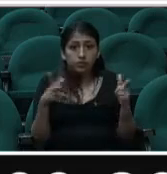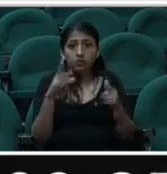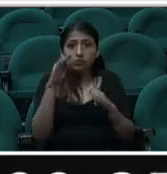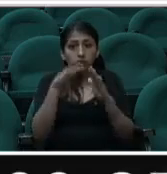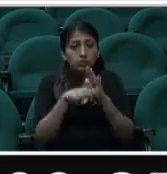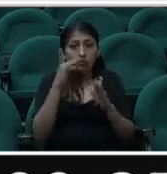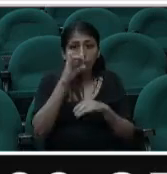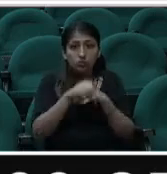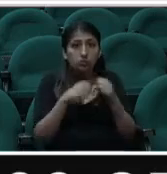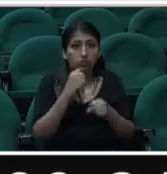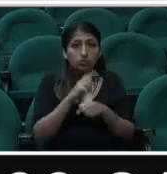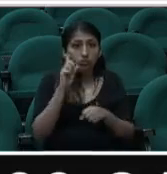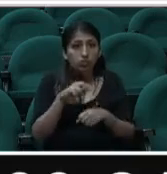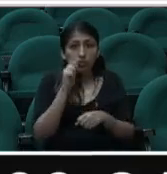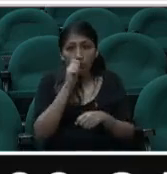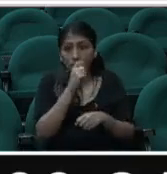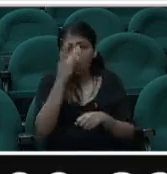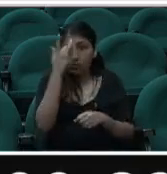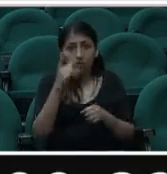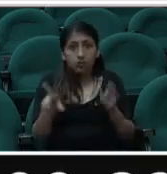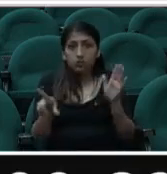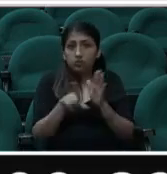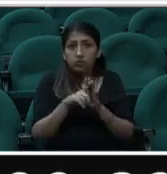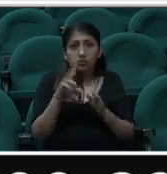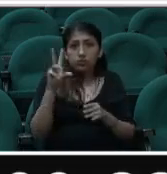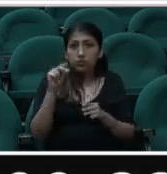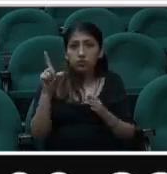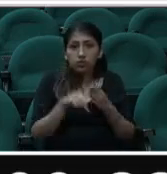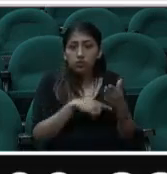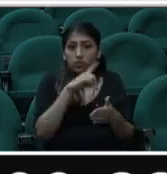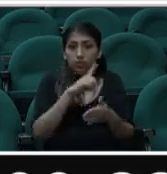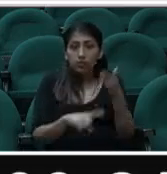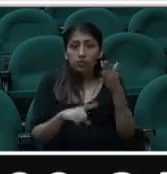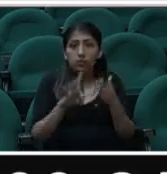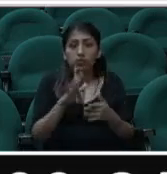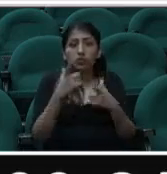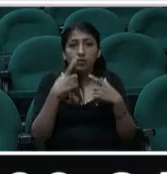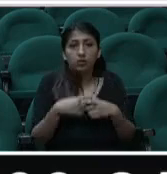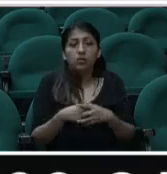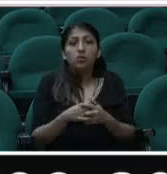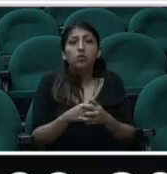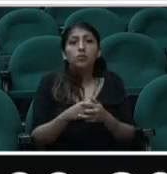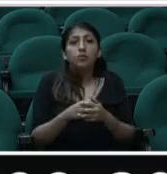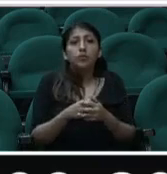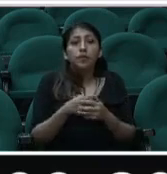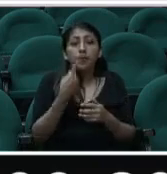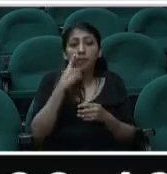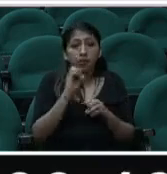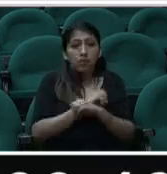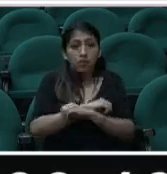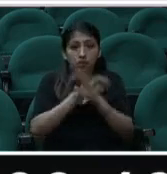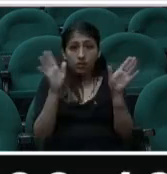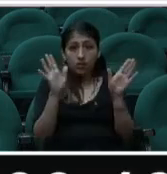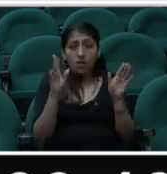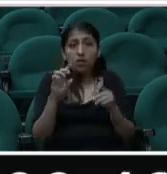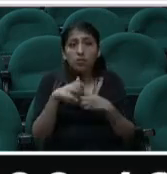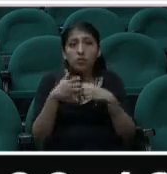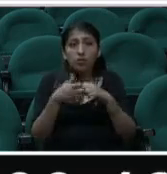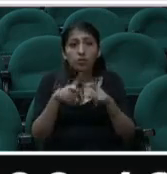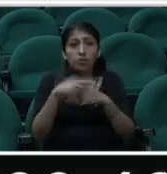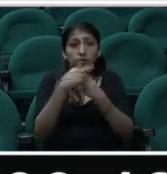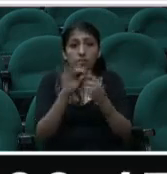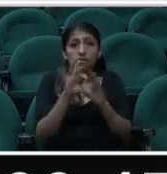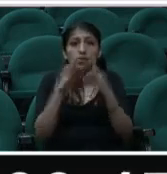menor de 18 años podría consumir drogas porque eso es totalmente ilegal y es perjudicial para el desarrollo de ellos pero hablemos claro el problema comienza en la familia